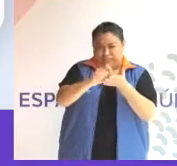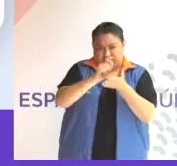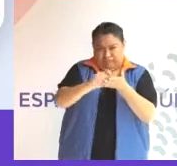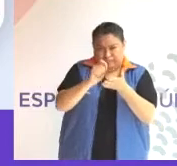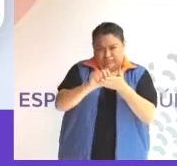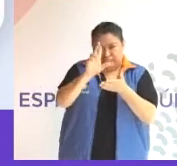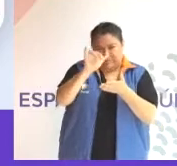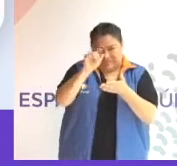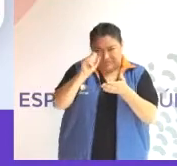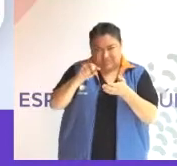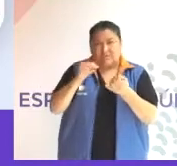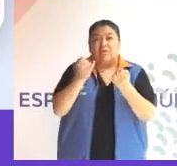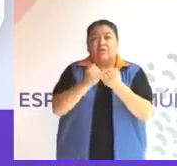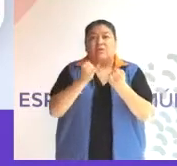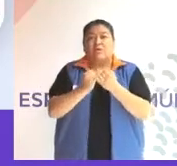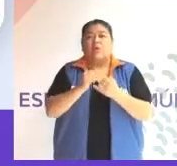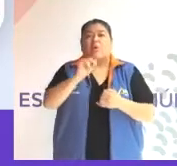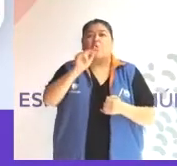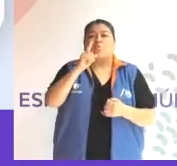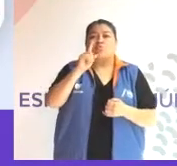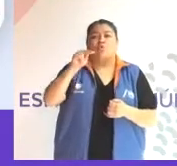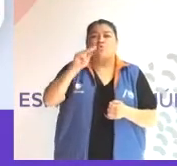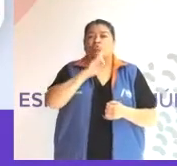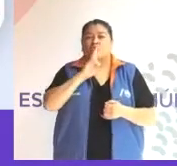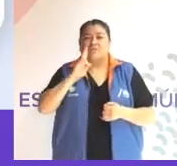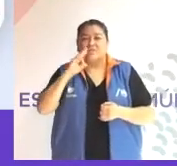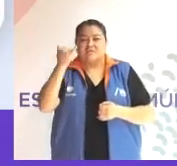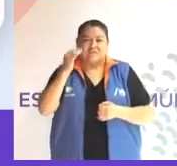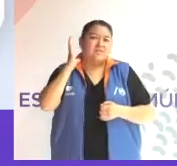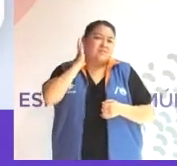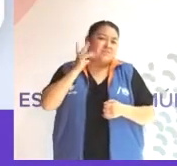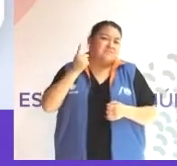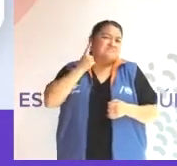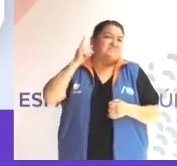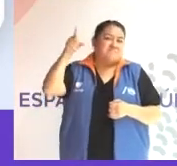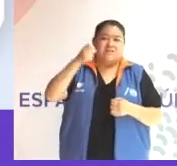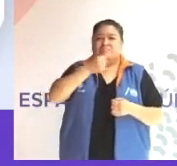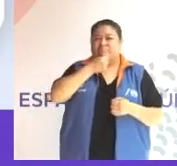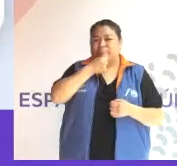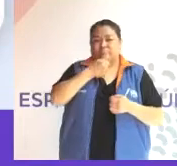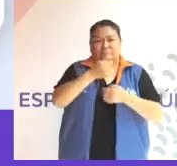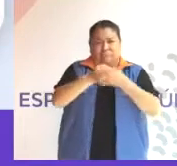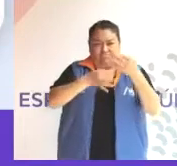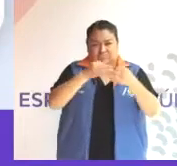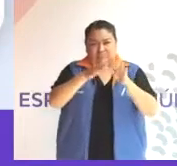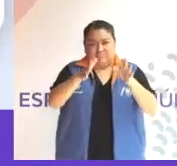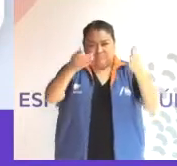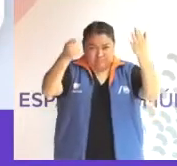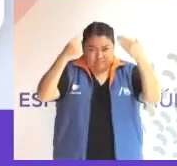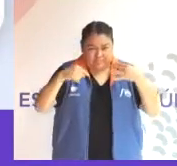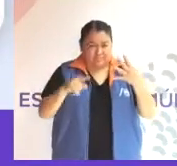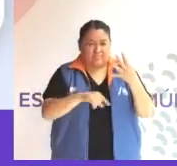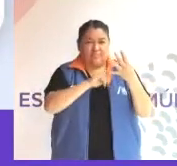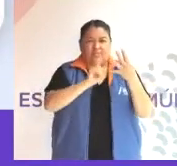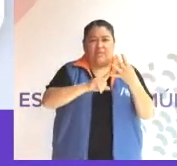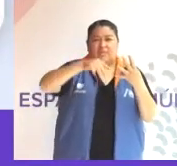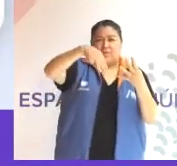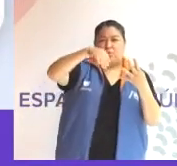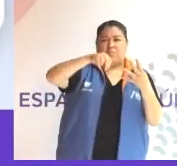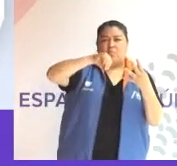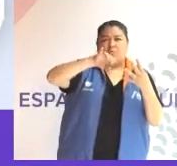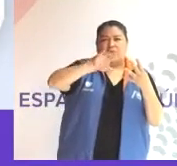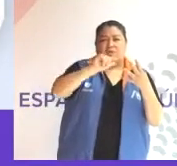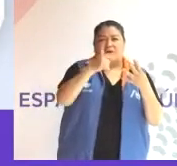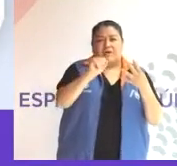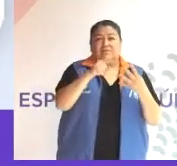Razón y colaborador de Uno Noticias y el canal del Congreso. También participa Mónica Garza González,